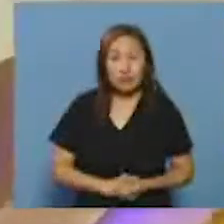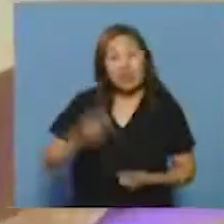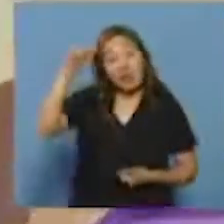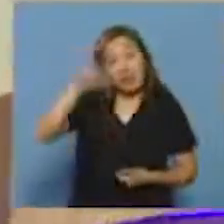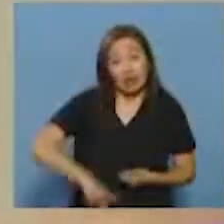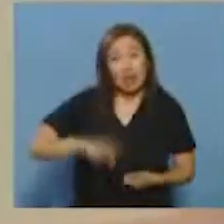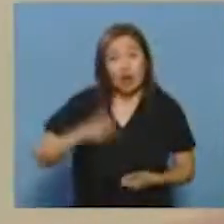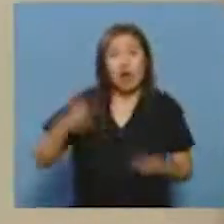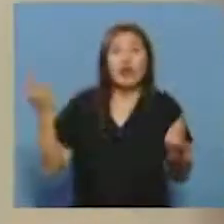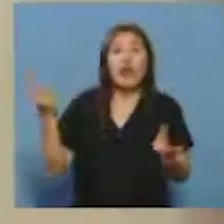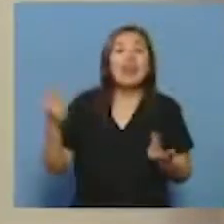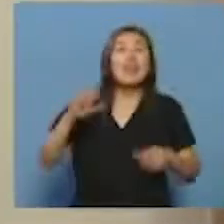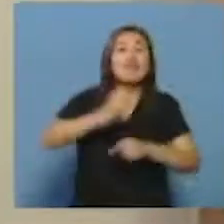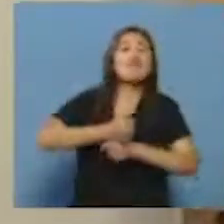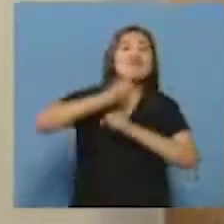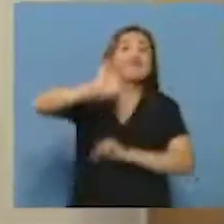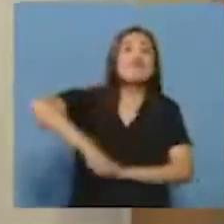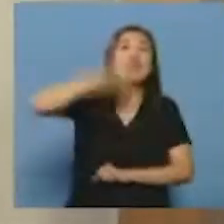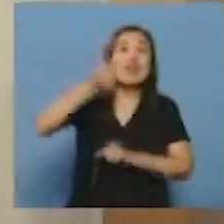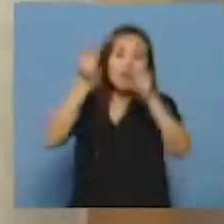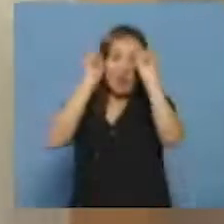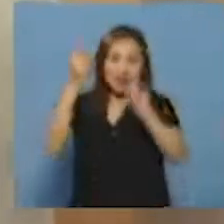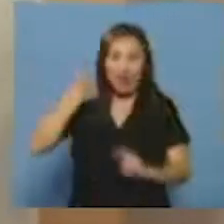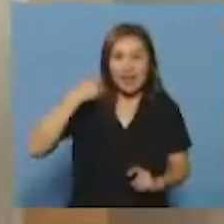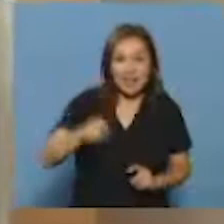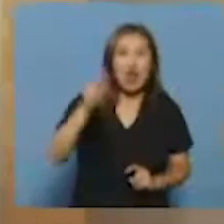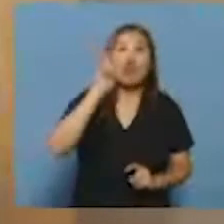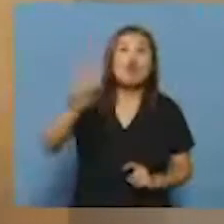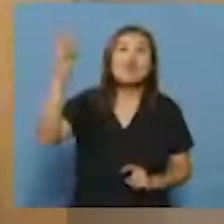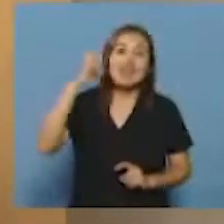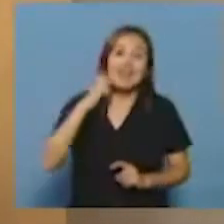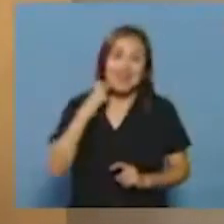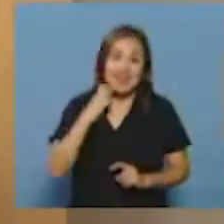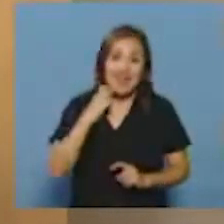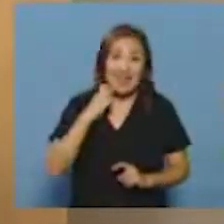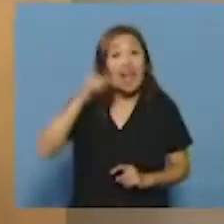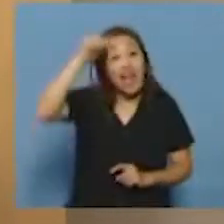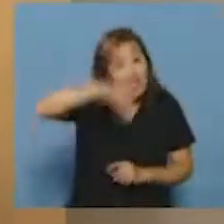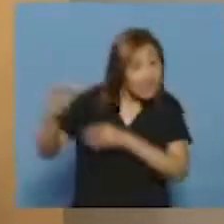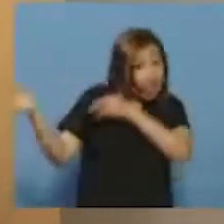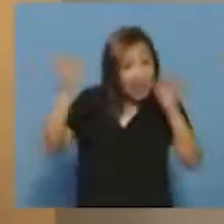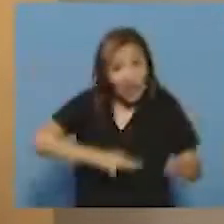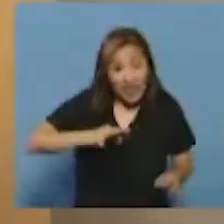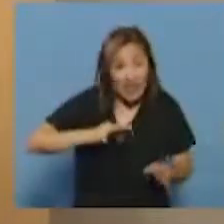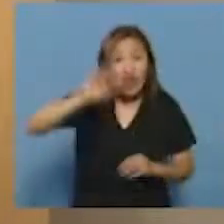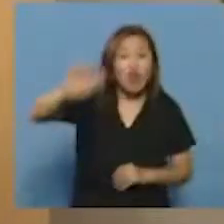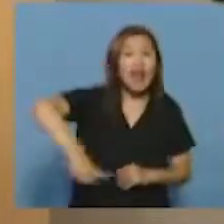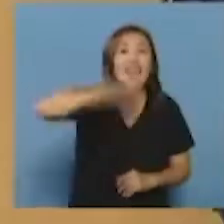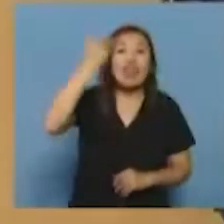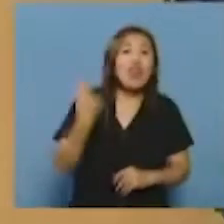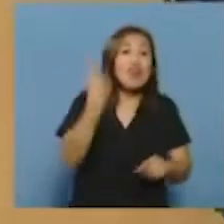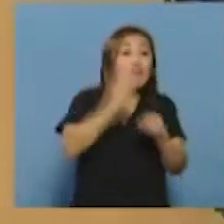Y ahora nos ocupamos del premio Maestros Argentinos 2017. Están los ganadores del primer